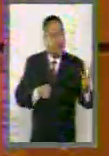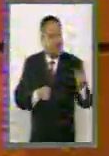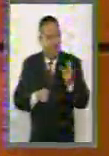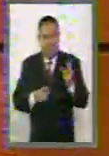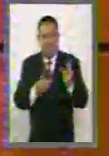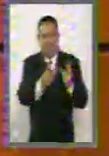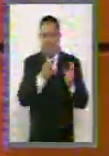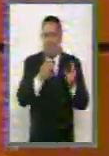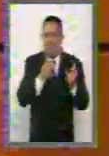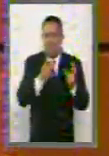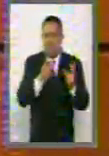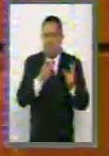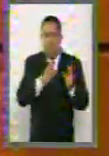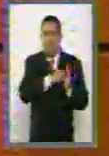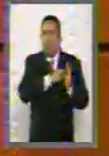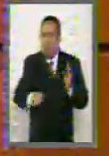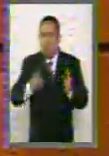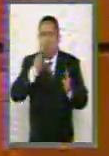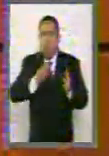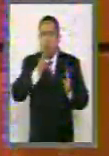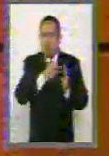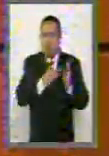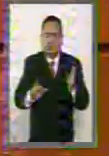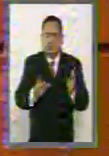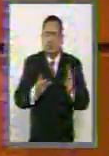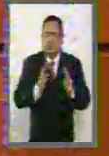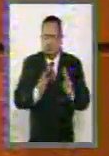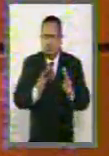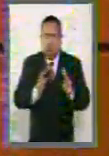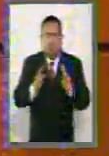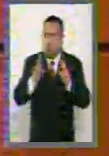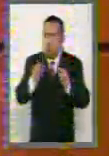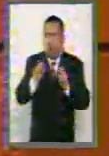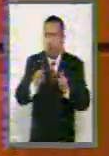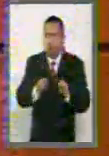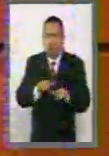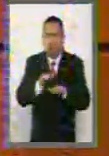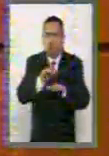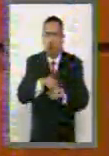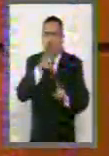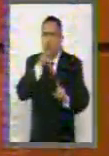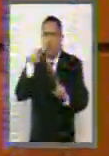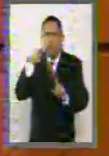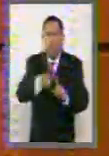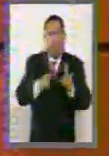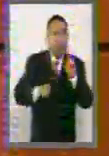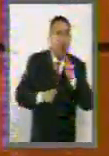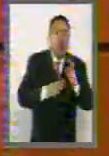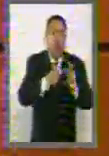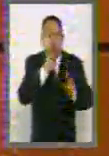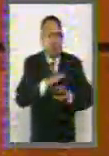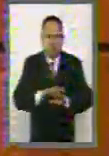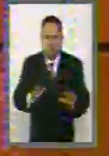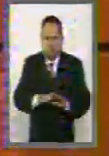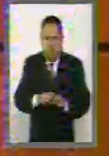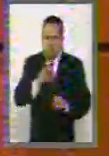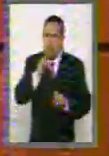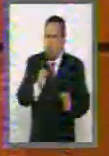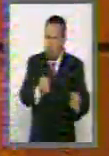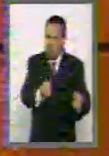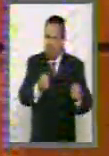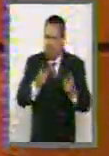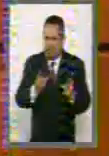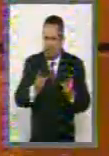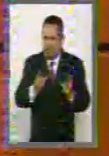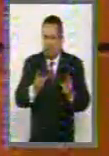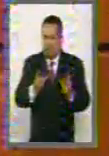nuevas ternas de mujeres. No es un asunto de género ni discriminatorio. Yo no